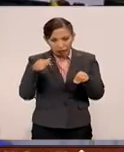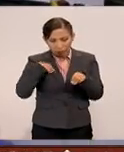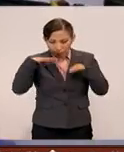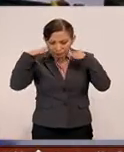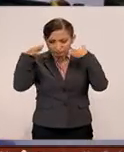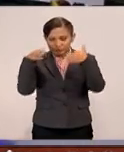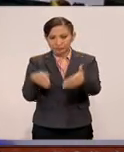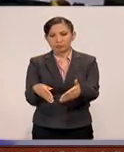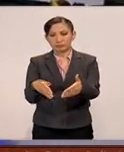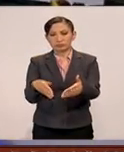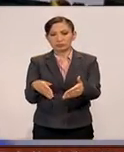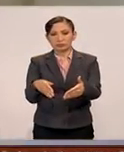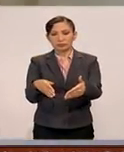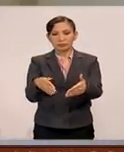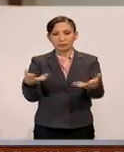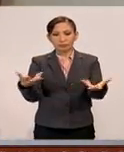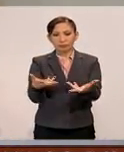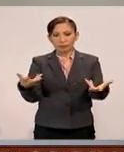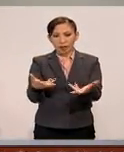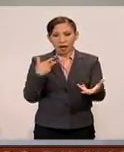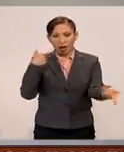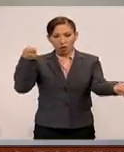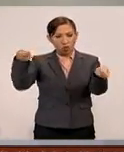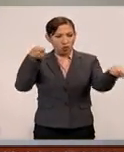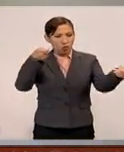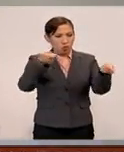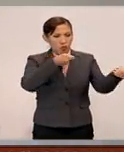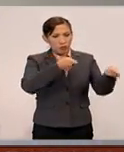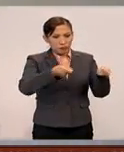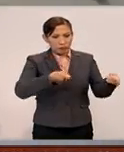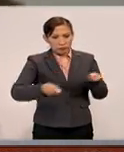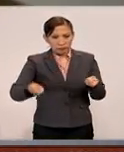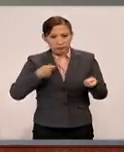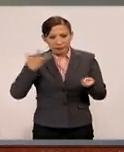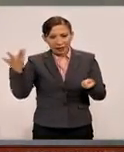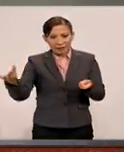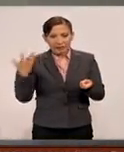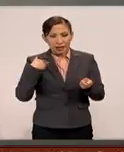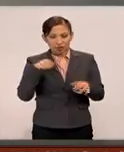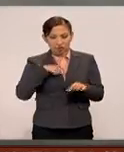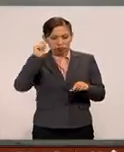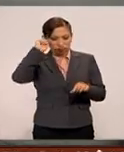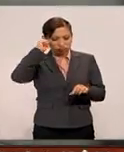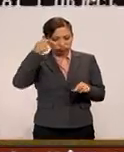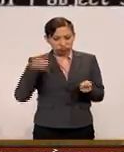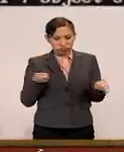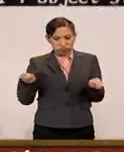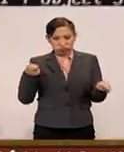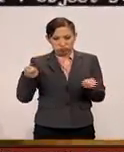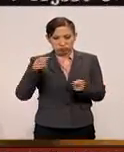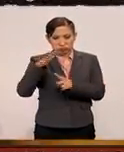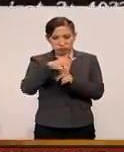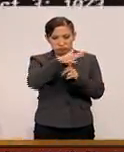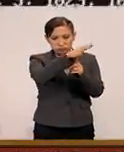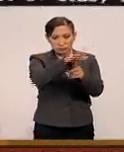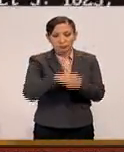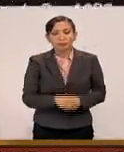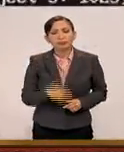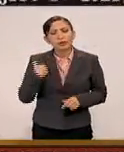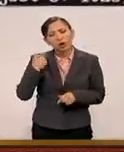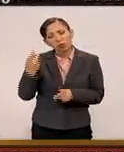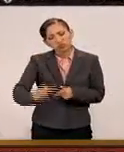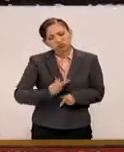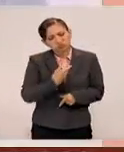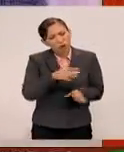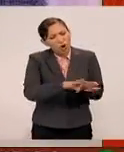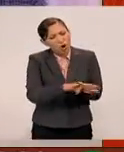dedico a controlar todo, a crear el piloto de los drones. Oye, muchos nos preguntamos, bueno,